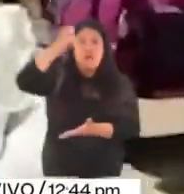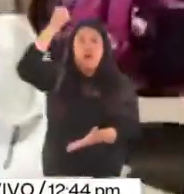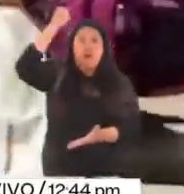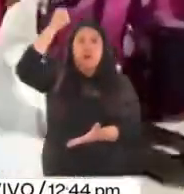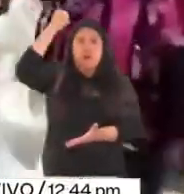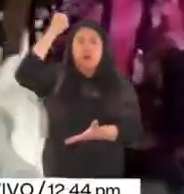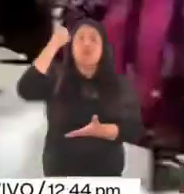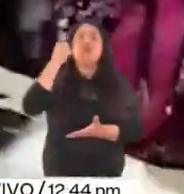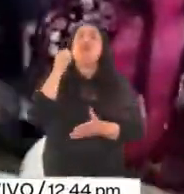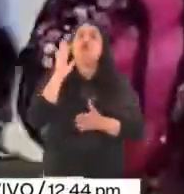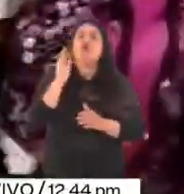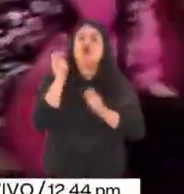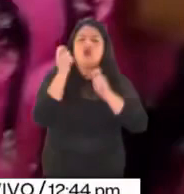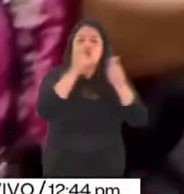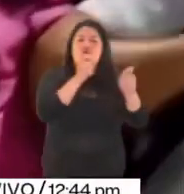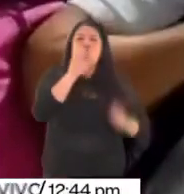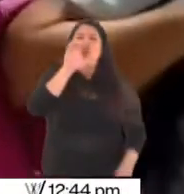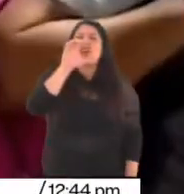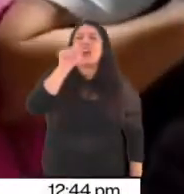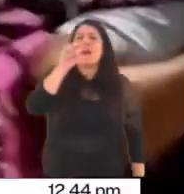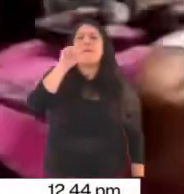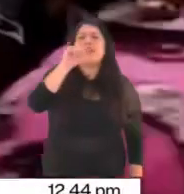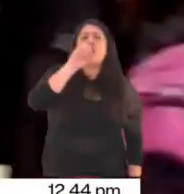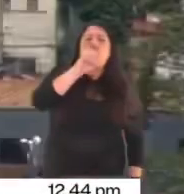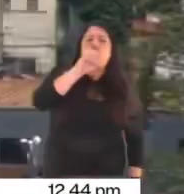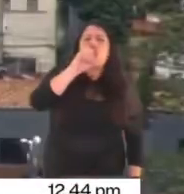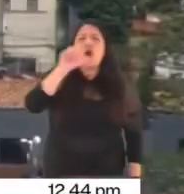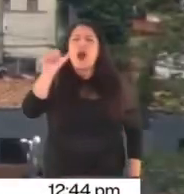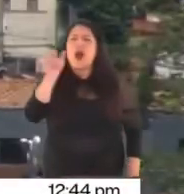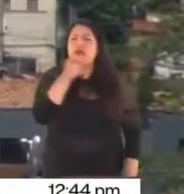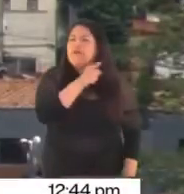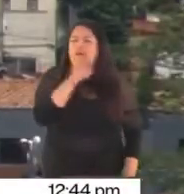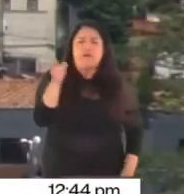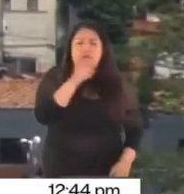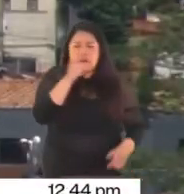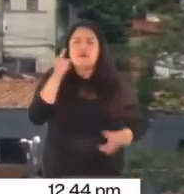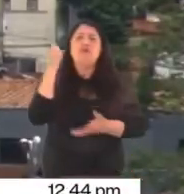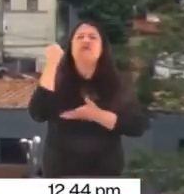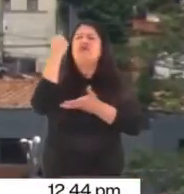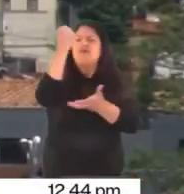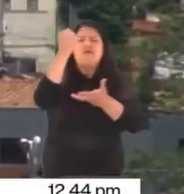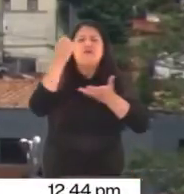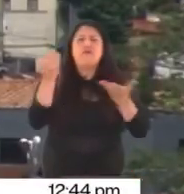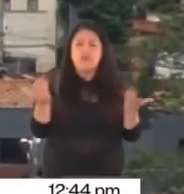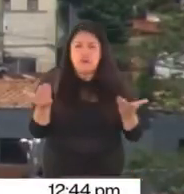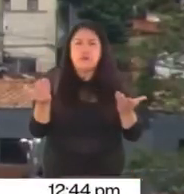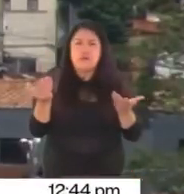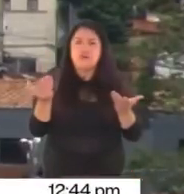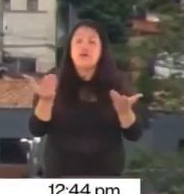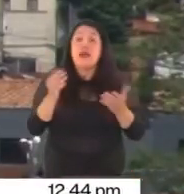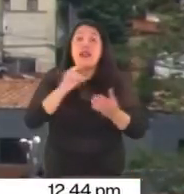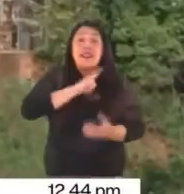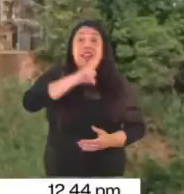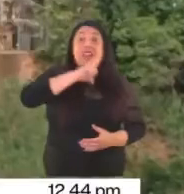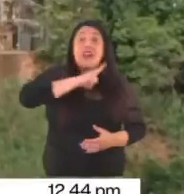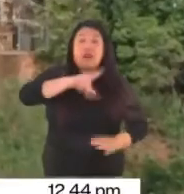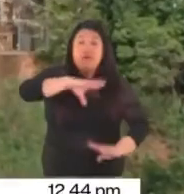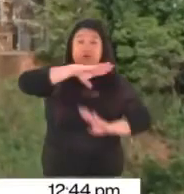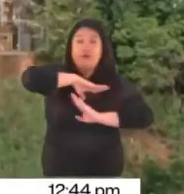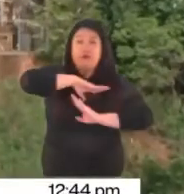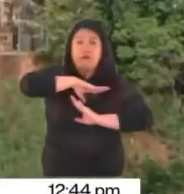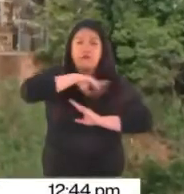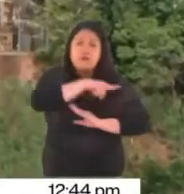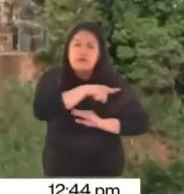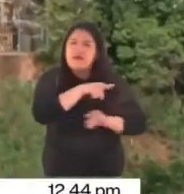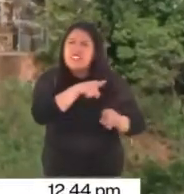o Camila, cabecilla del clan del Oriente. Lo que han dicho las autoridades es que esta persona estaría